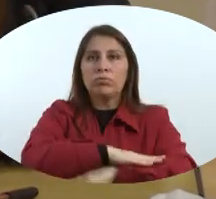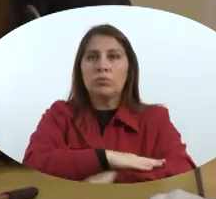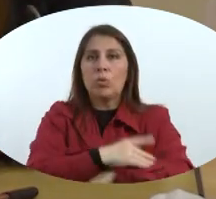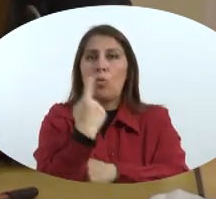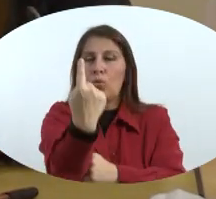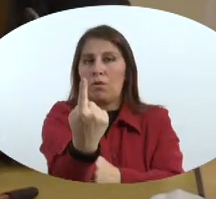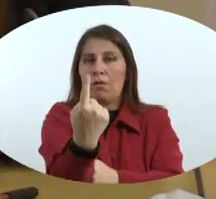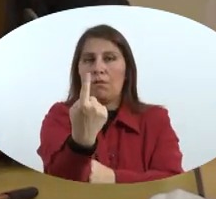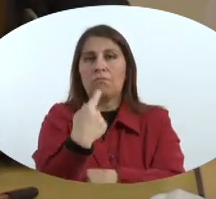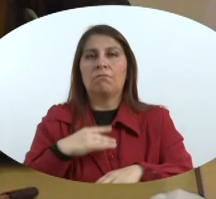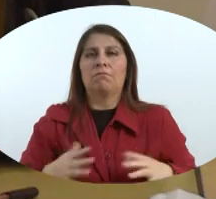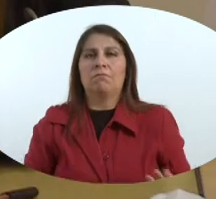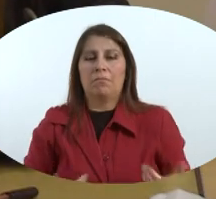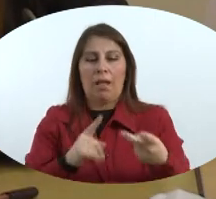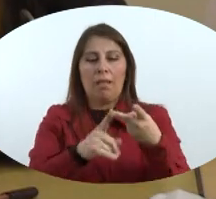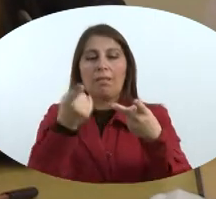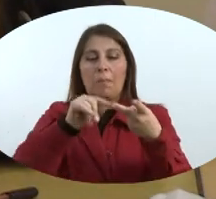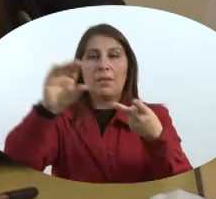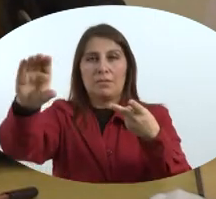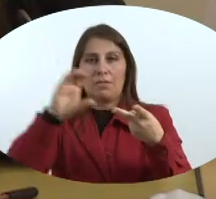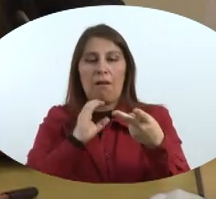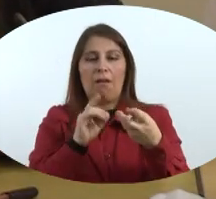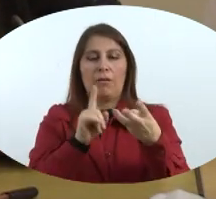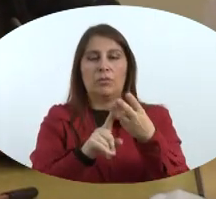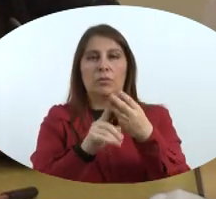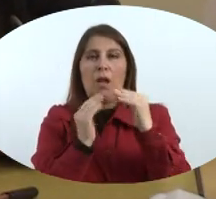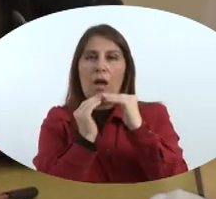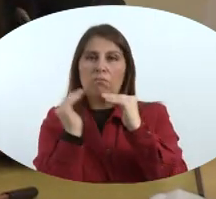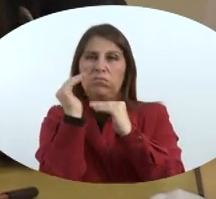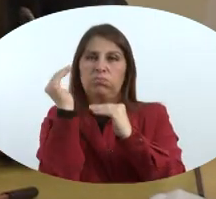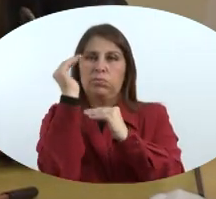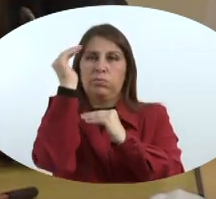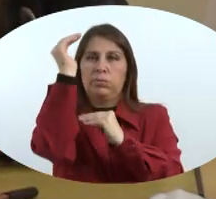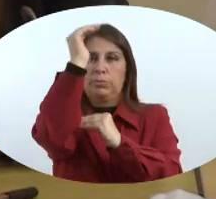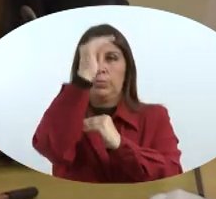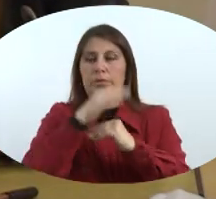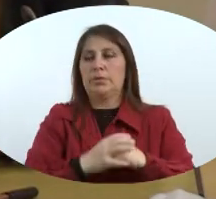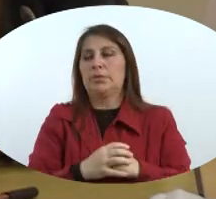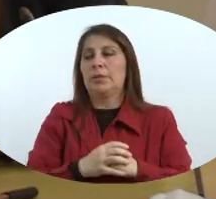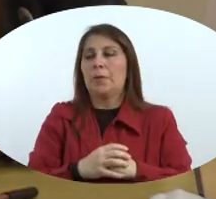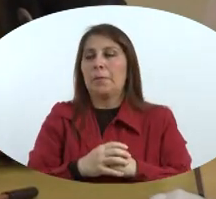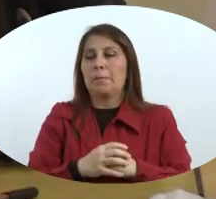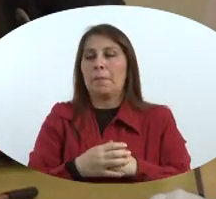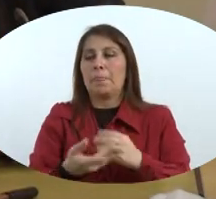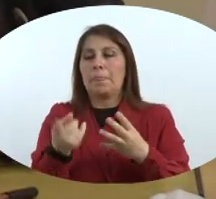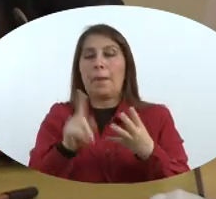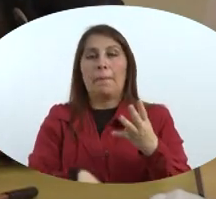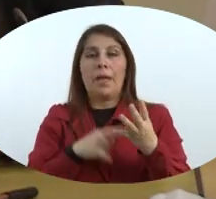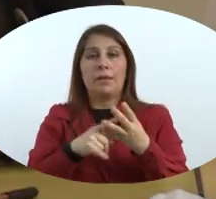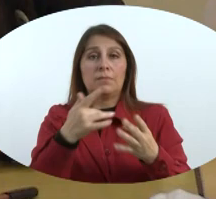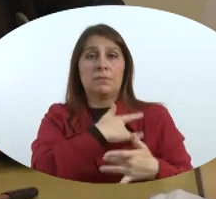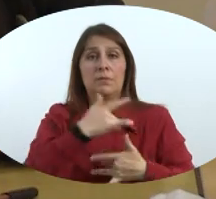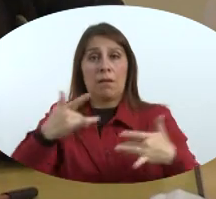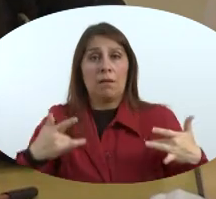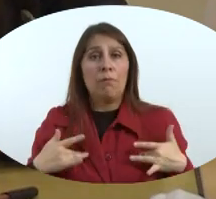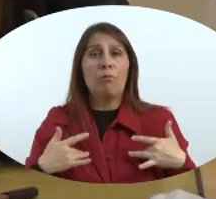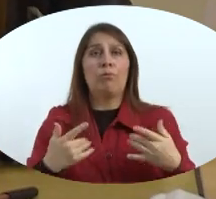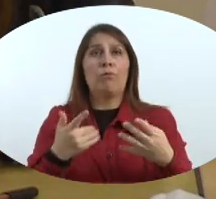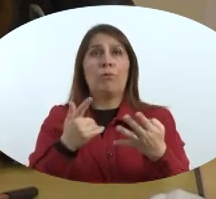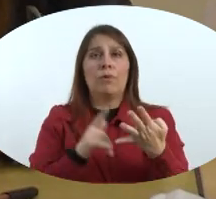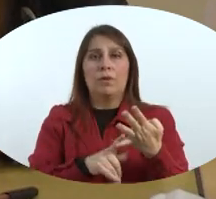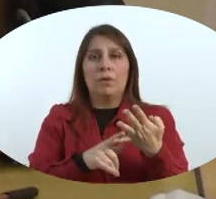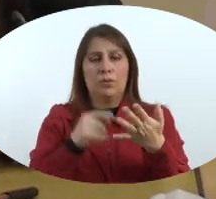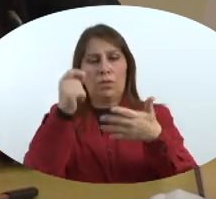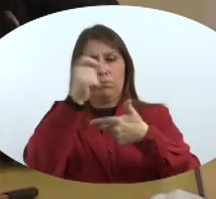también todo lo que tienen que ir internadas de salarios de los ascensos también el tema de la salud del magisterio